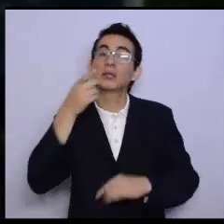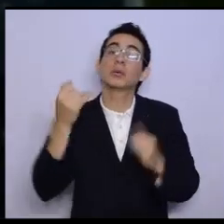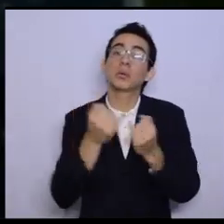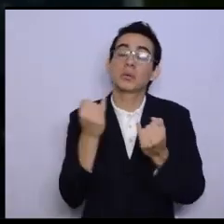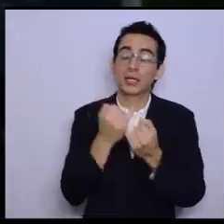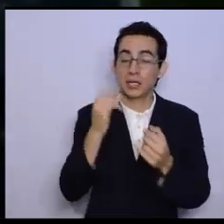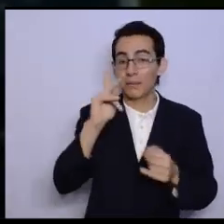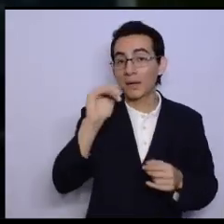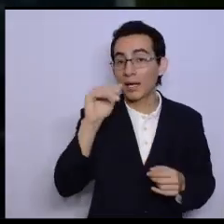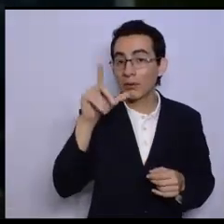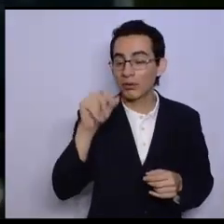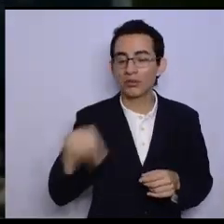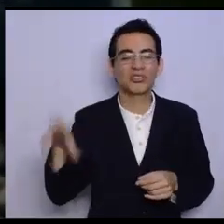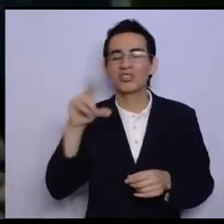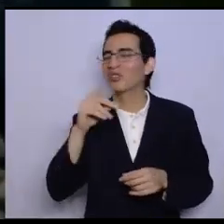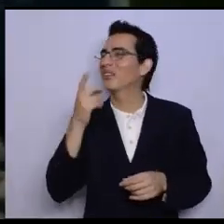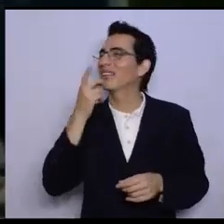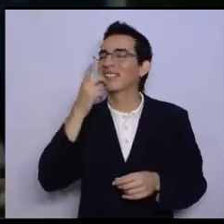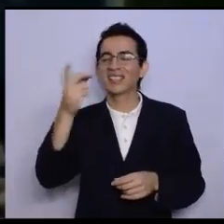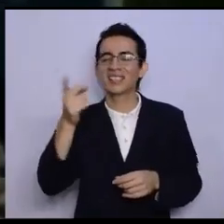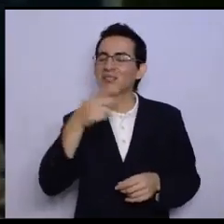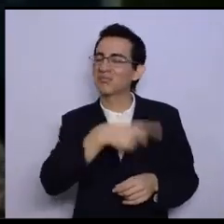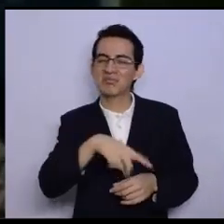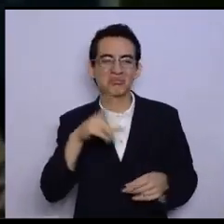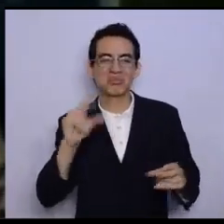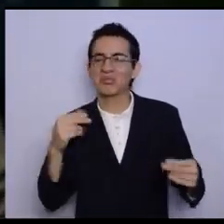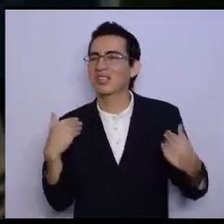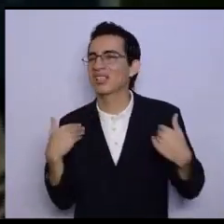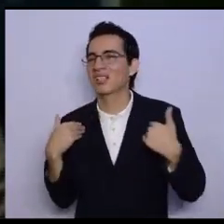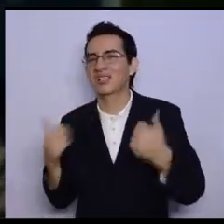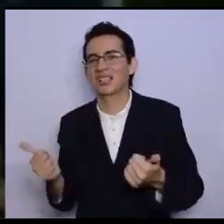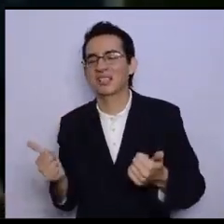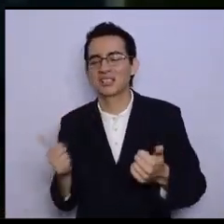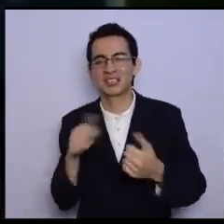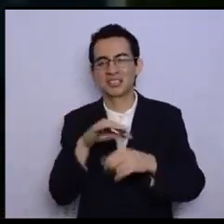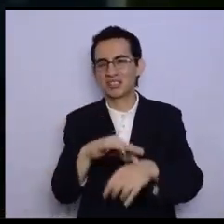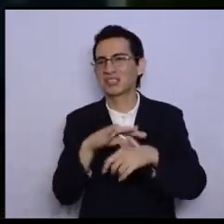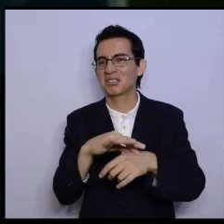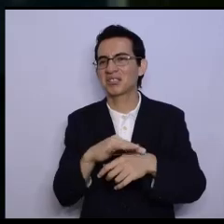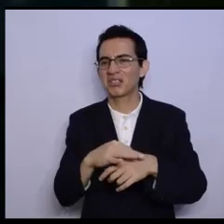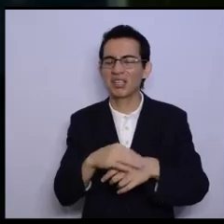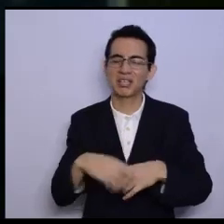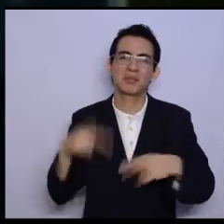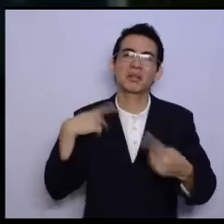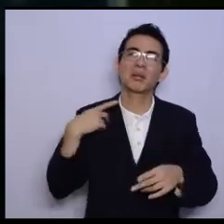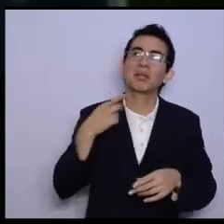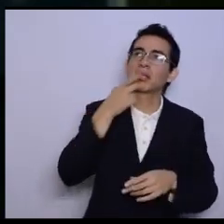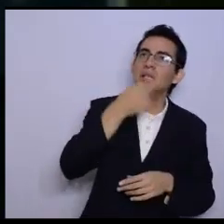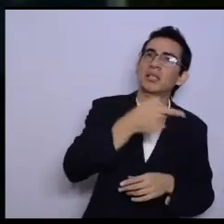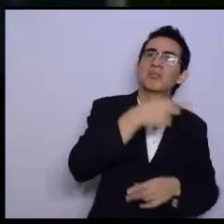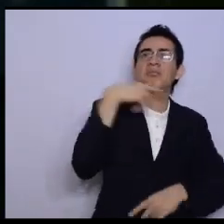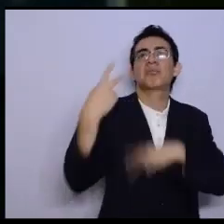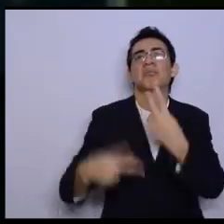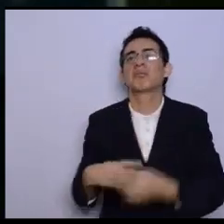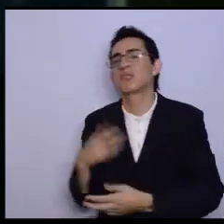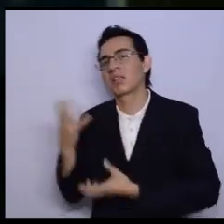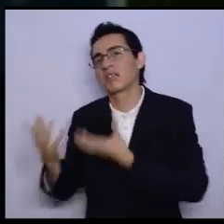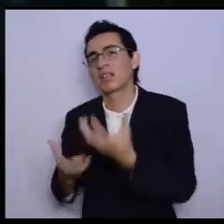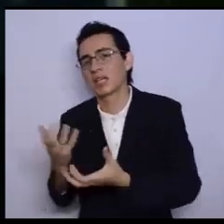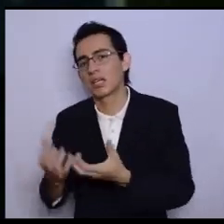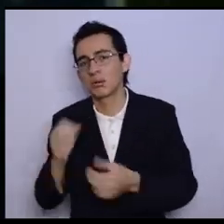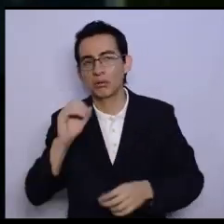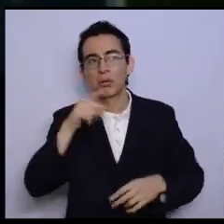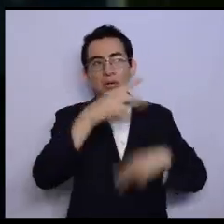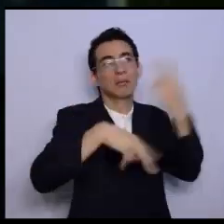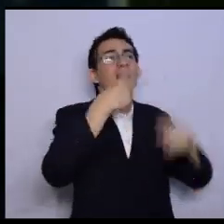no van a entender. Y ahora andan muchos por allí dando su testimonio que se los llevó el Señor al cielo, otros que al infierno, puro rollo. Mejor